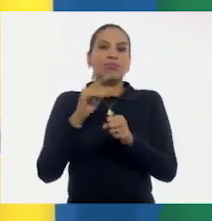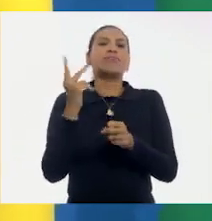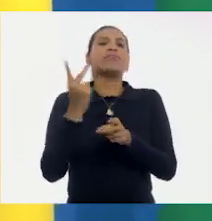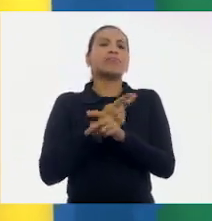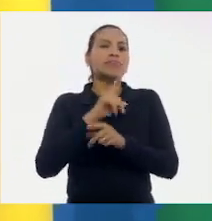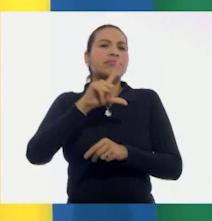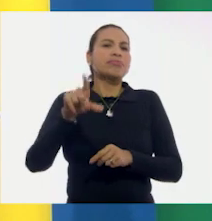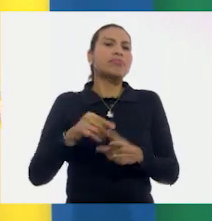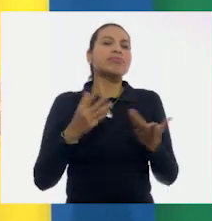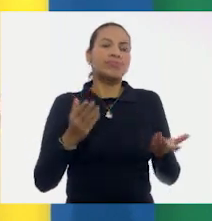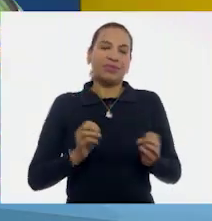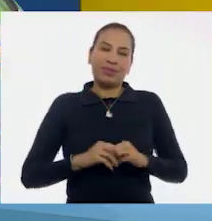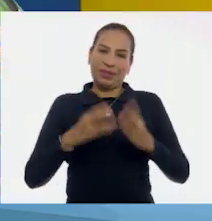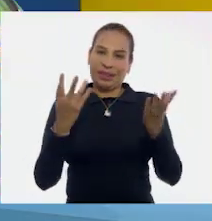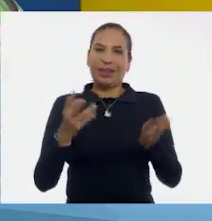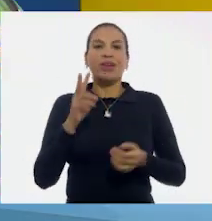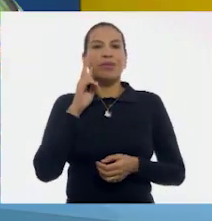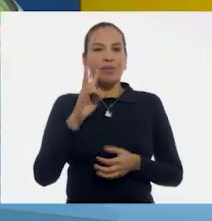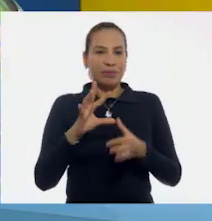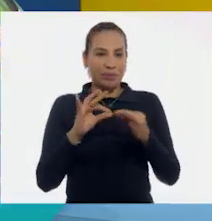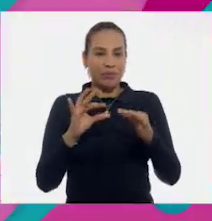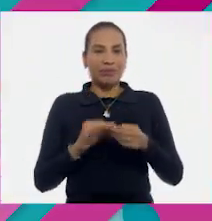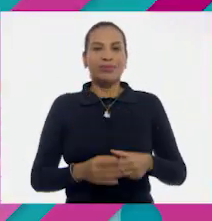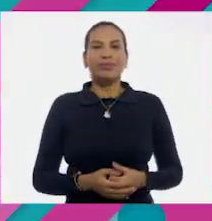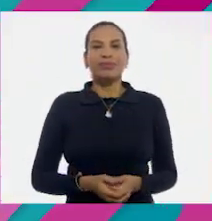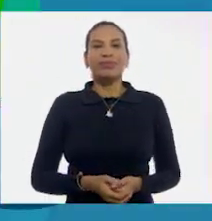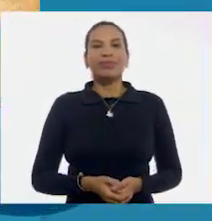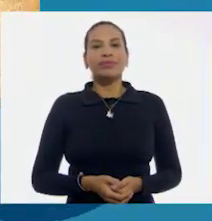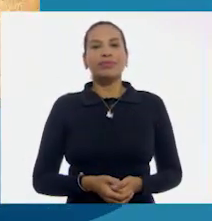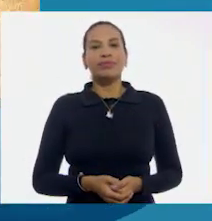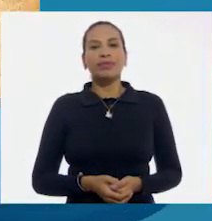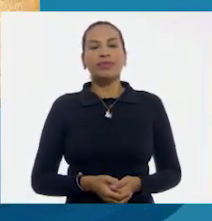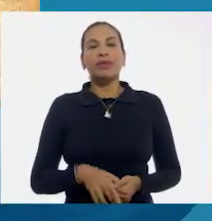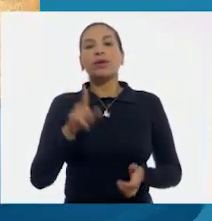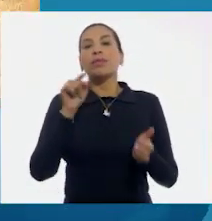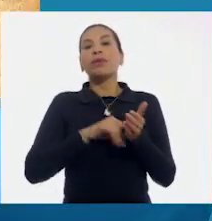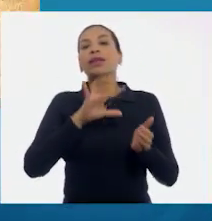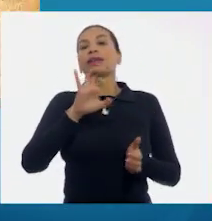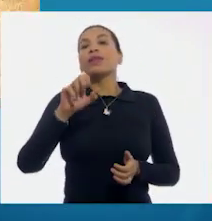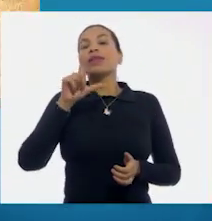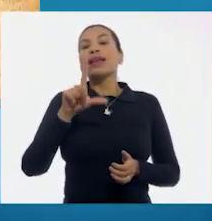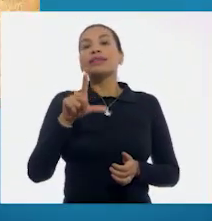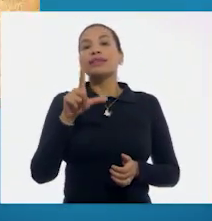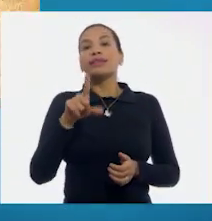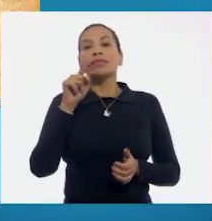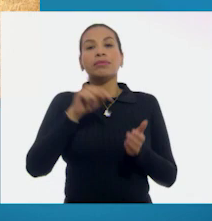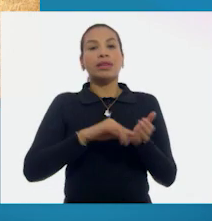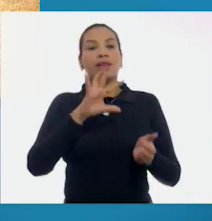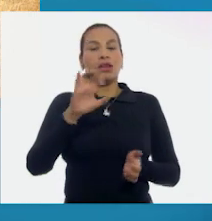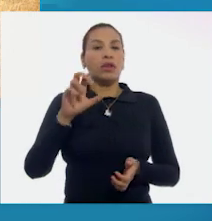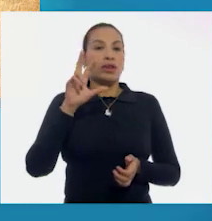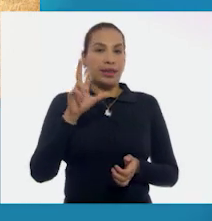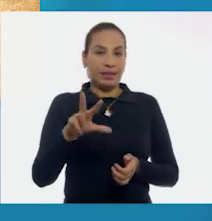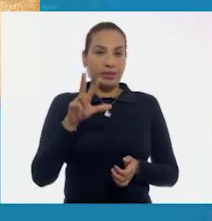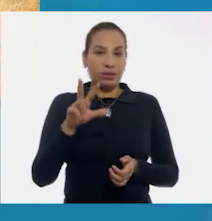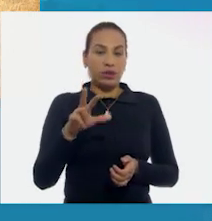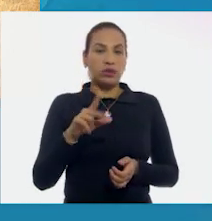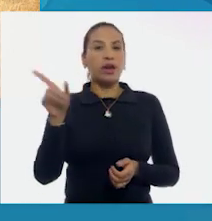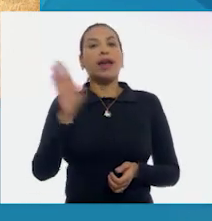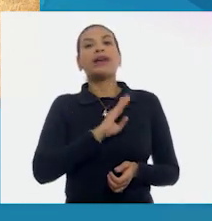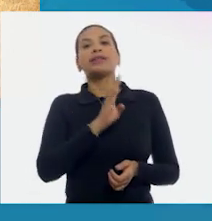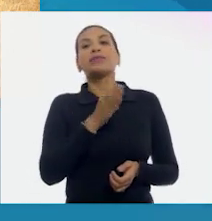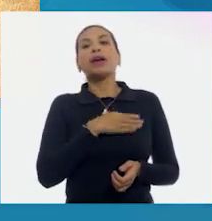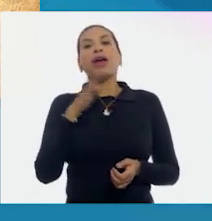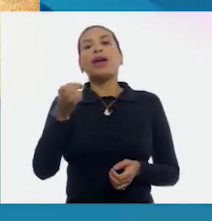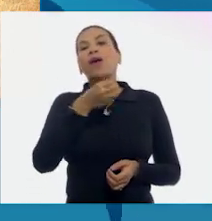repercusión? Claro que sí, Larisa, adelante. En 1517 y 1518, los